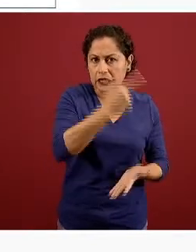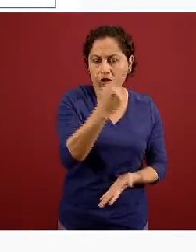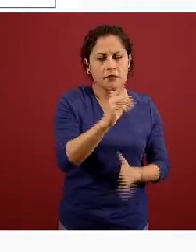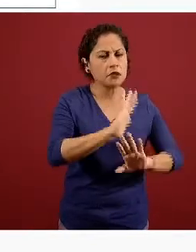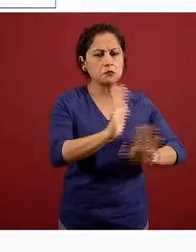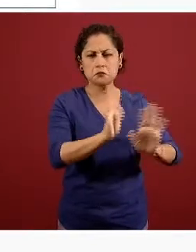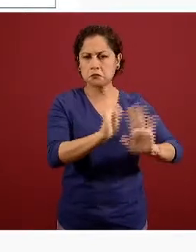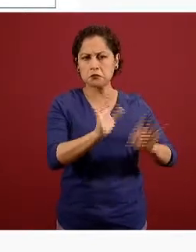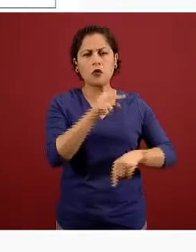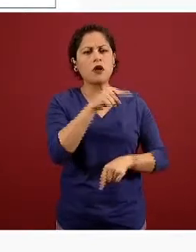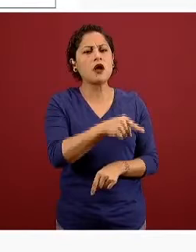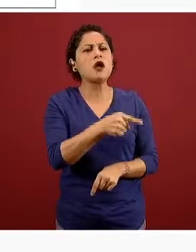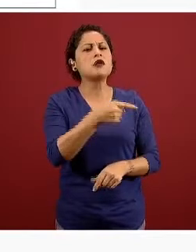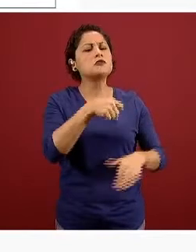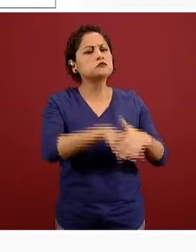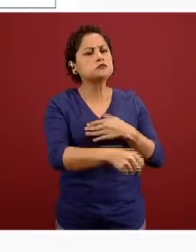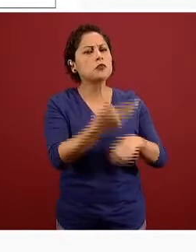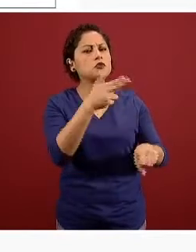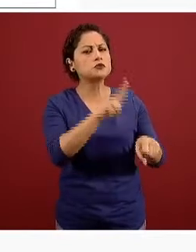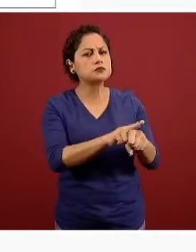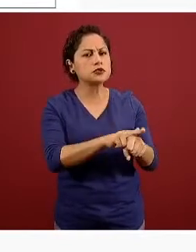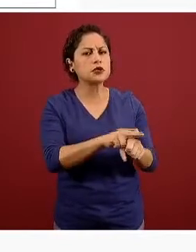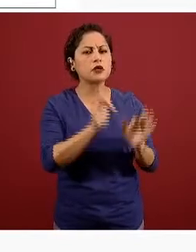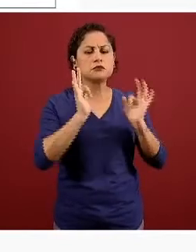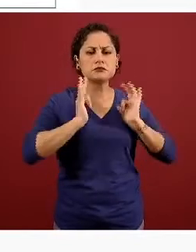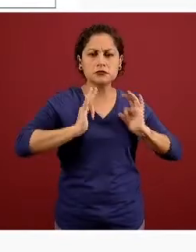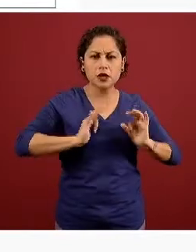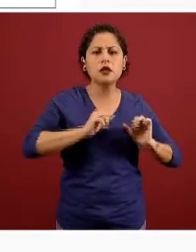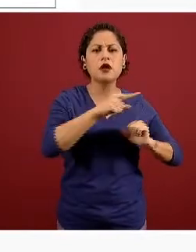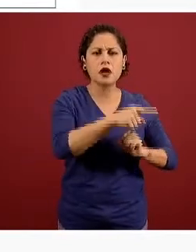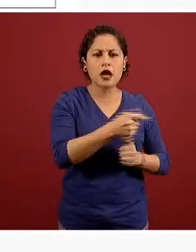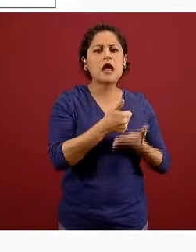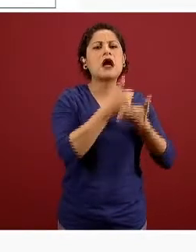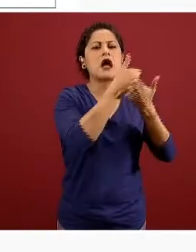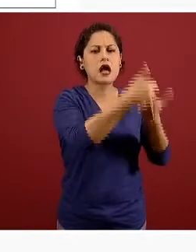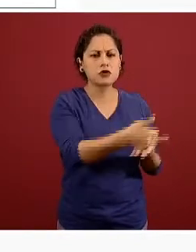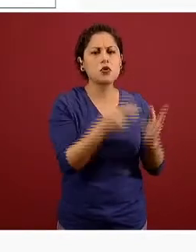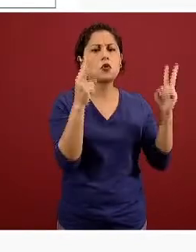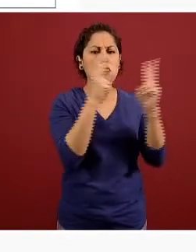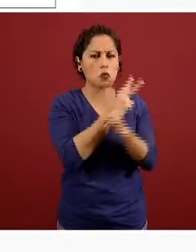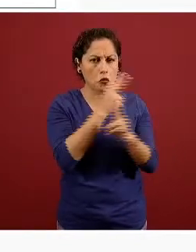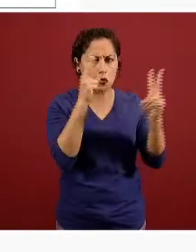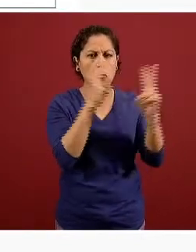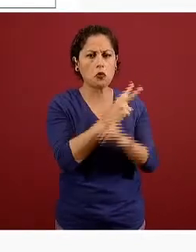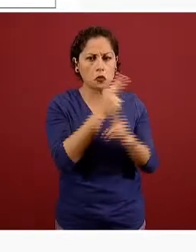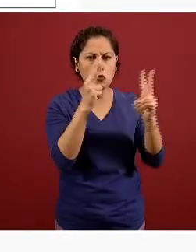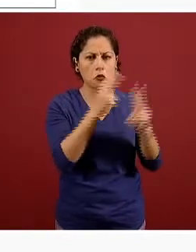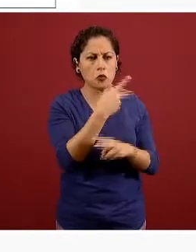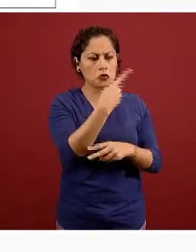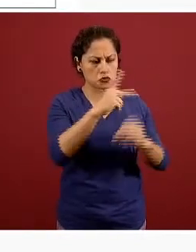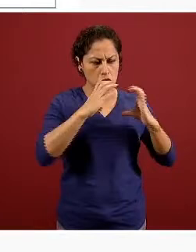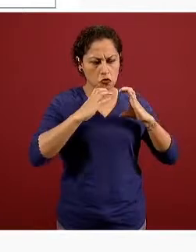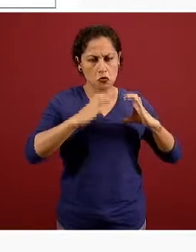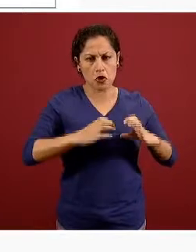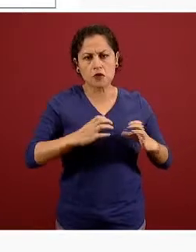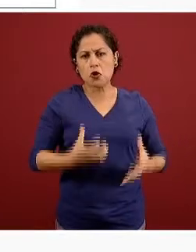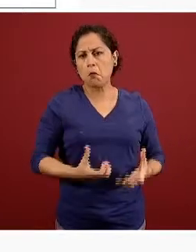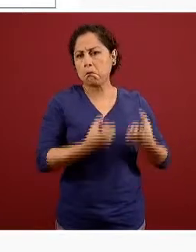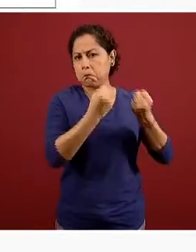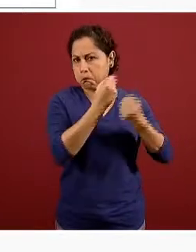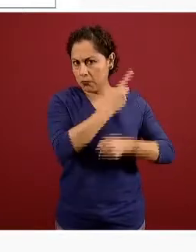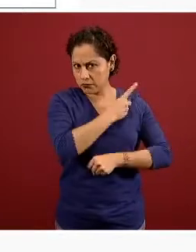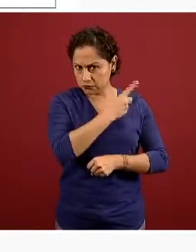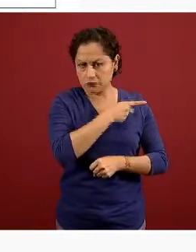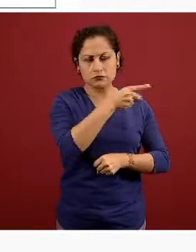de hospital. Generalmente tienen requerimientos de oxígeno para mantener la buena función de sus órganos y